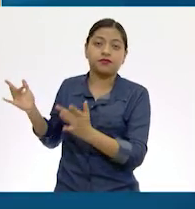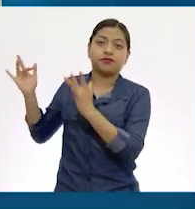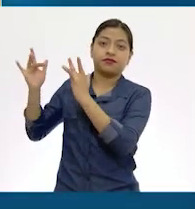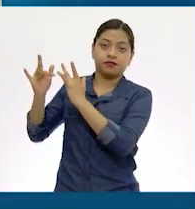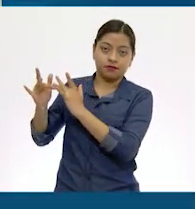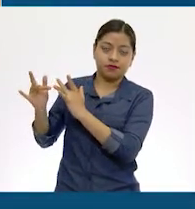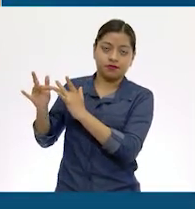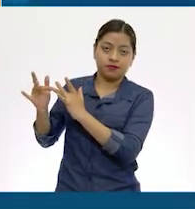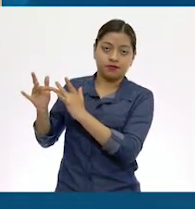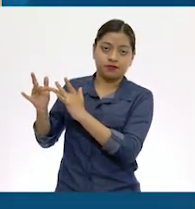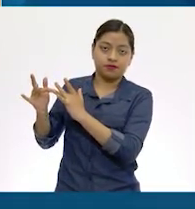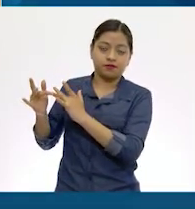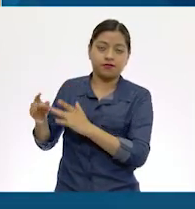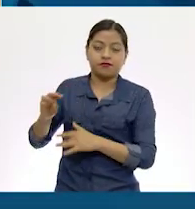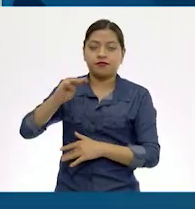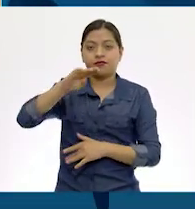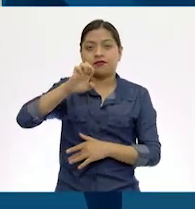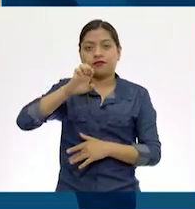vemos.